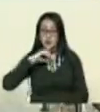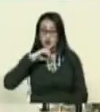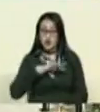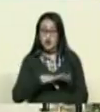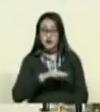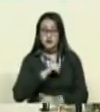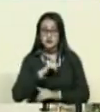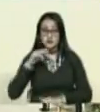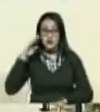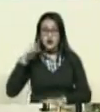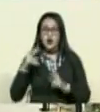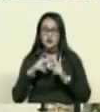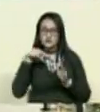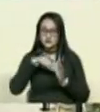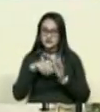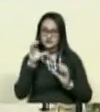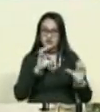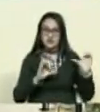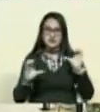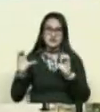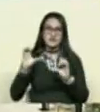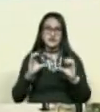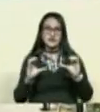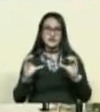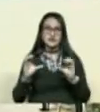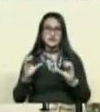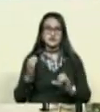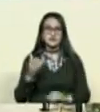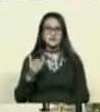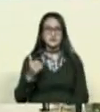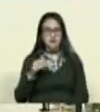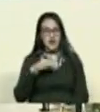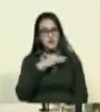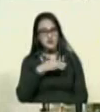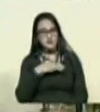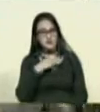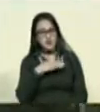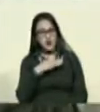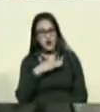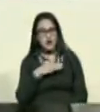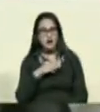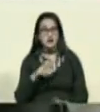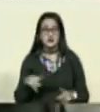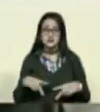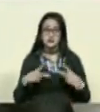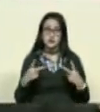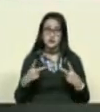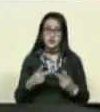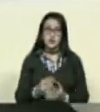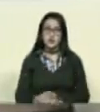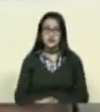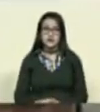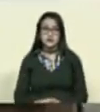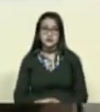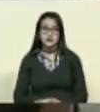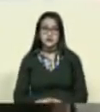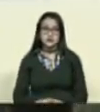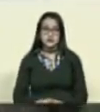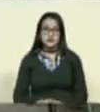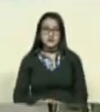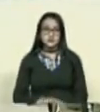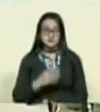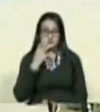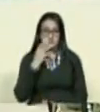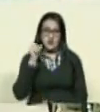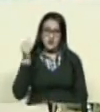que tienen los conocimientos científicos pero que tienen la moral nueva. En anteriores ocasiones, así lo ha reiterado el jefe de Estado